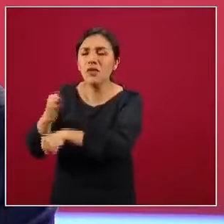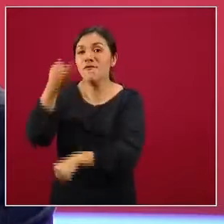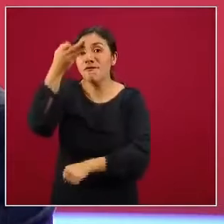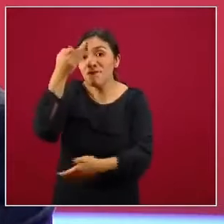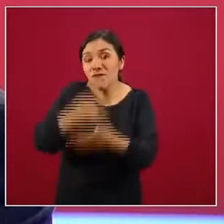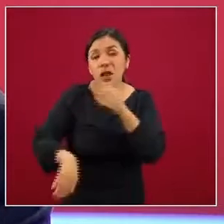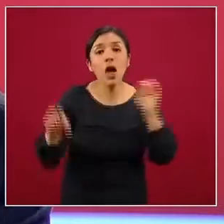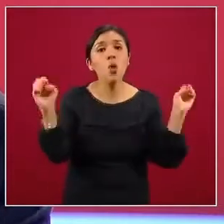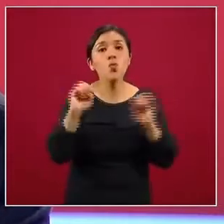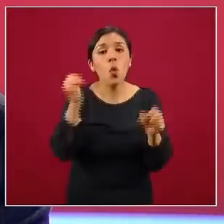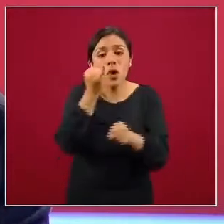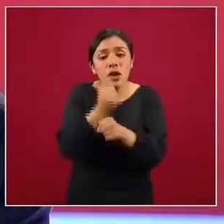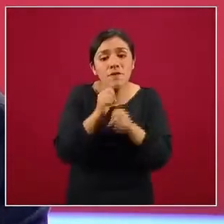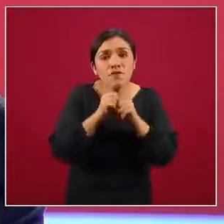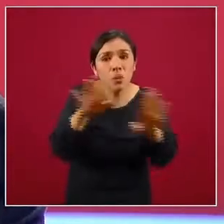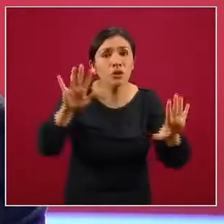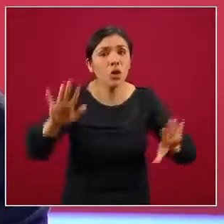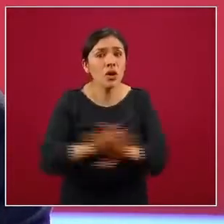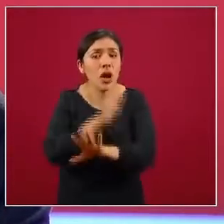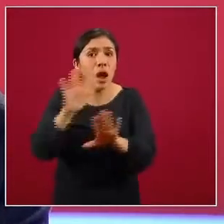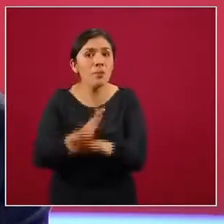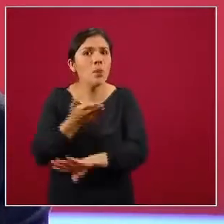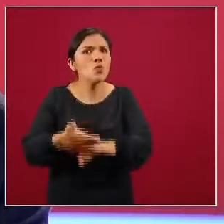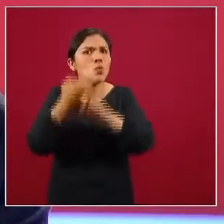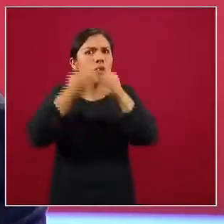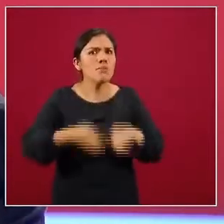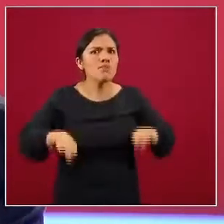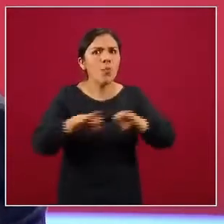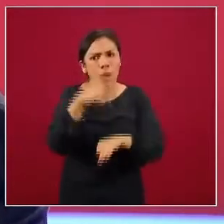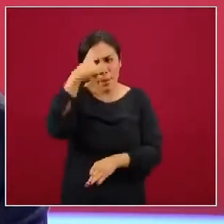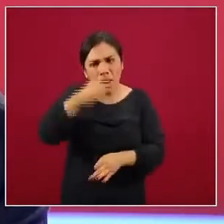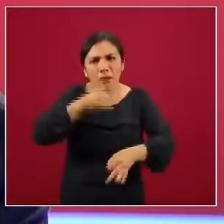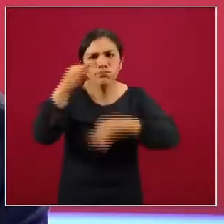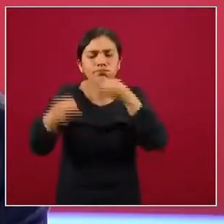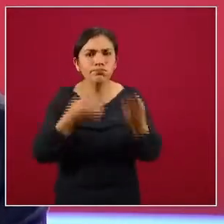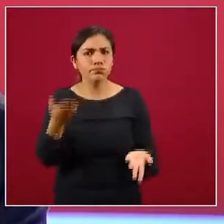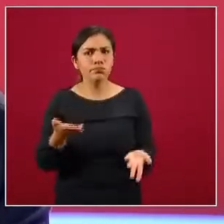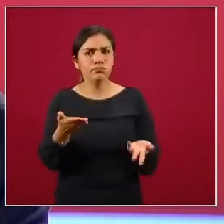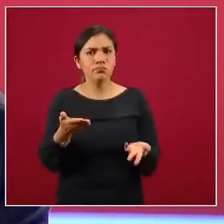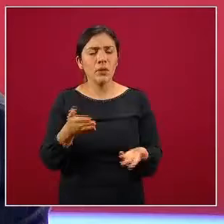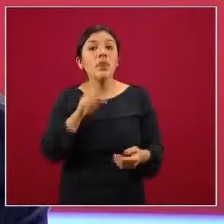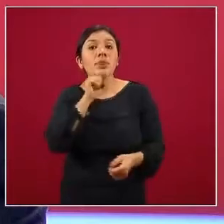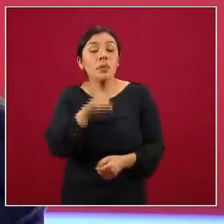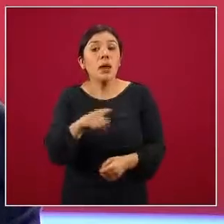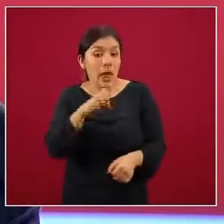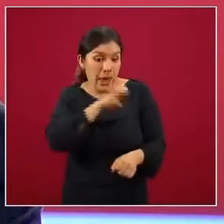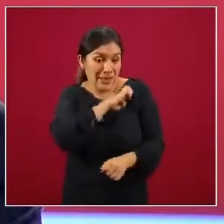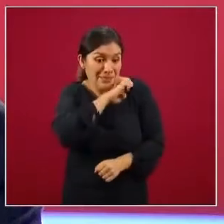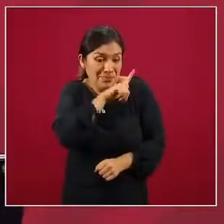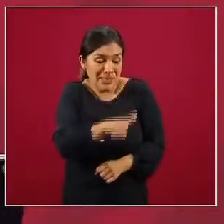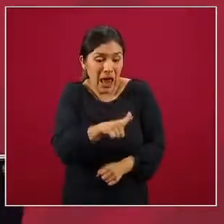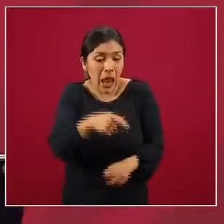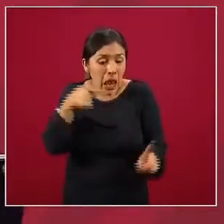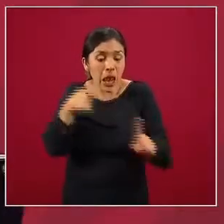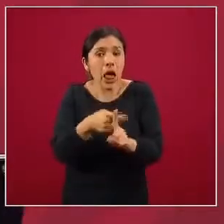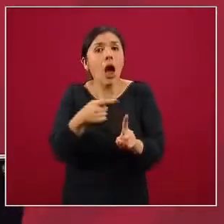no actualizaron información muy importante, en especial la ocupación